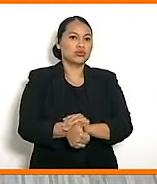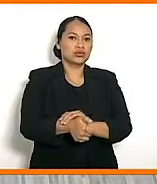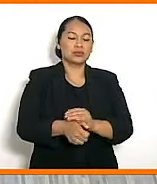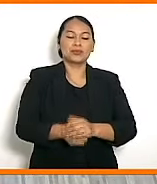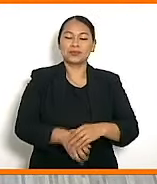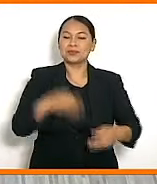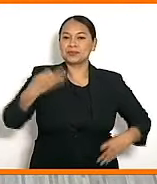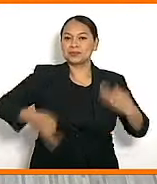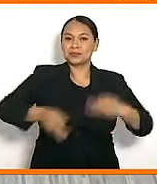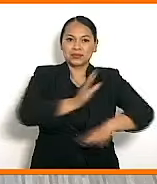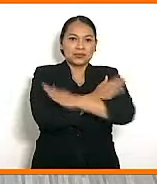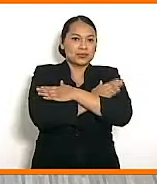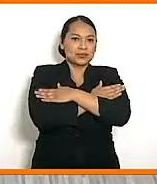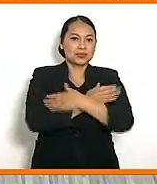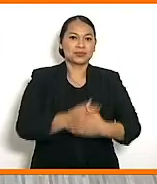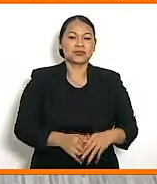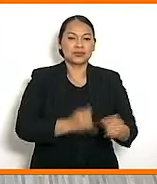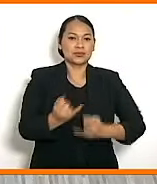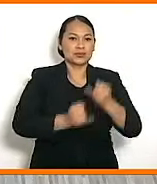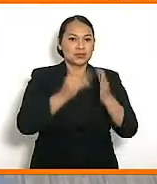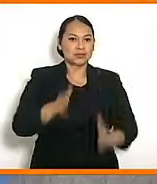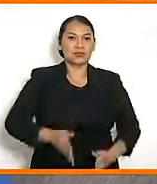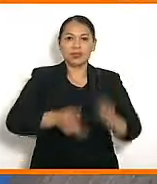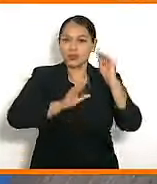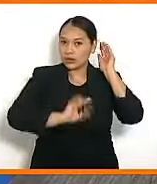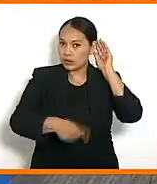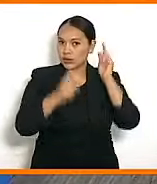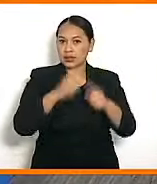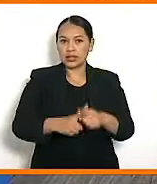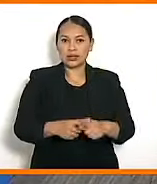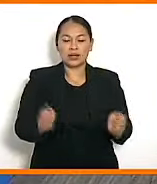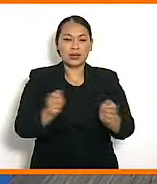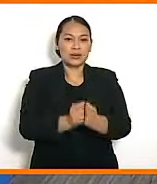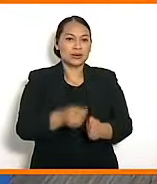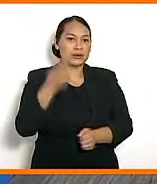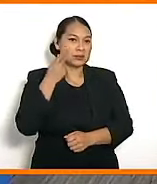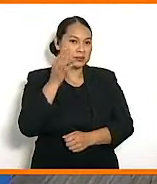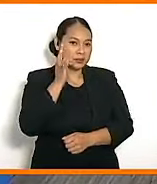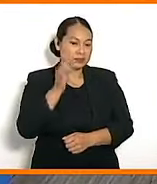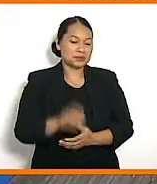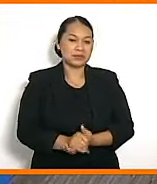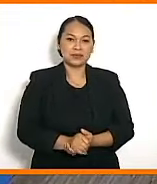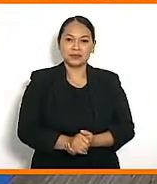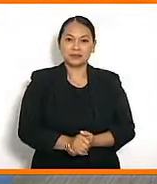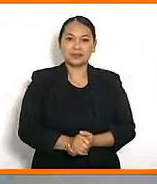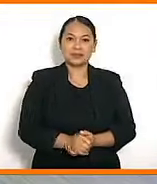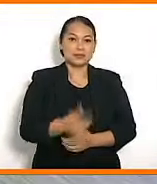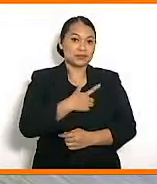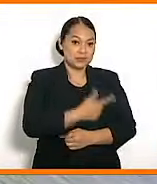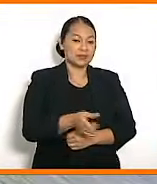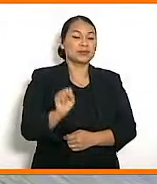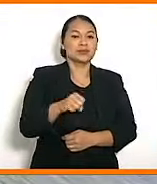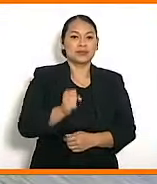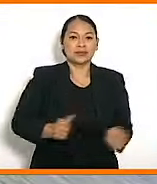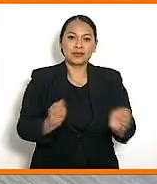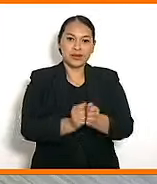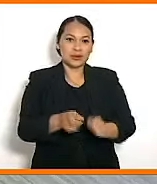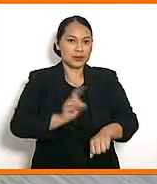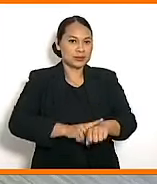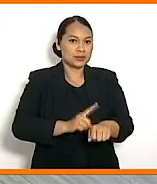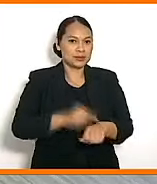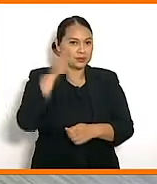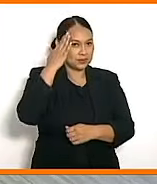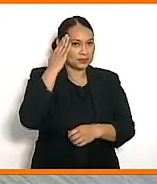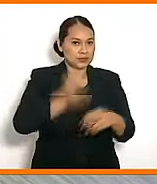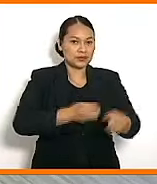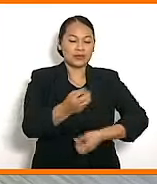Muchas felicidades, pero si eres jugador para Multi-X, serán Kay que te dé la suerte. Así es, acompáñame a saber tu esfera favorecida para